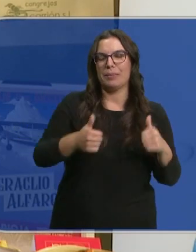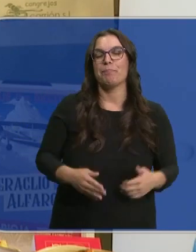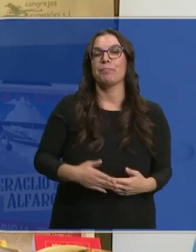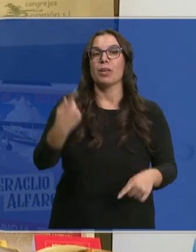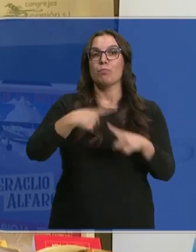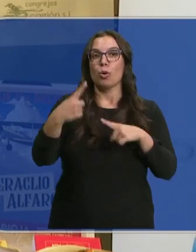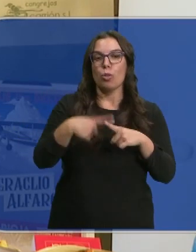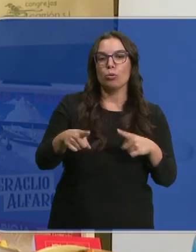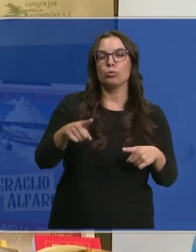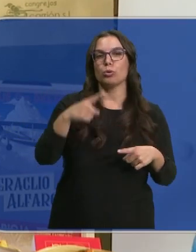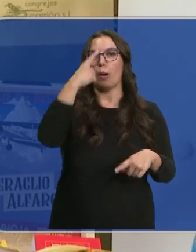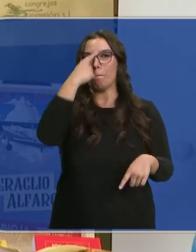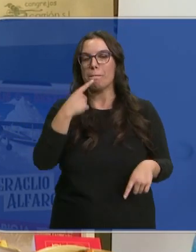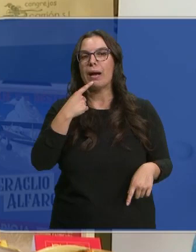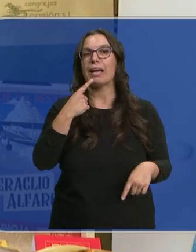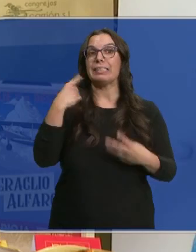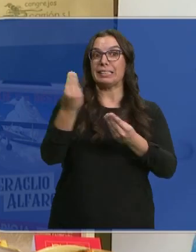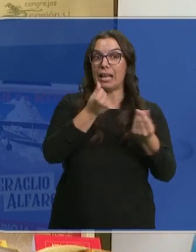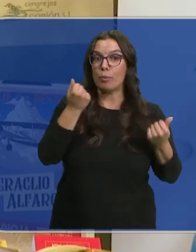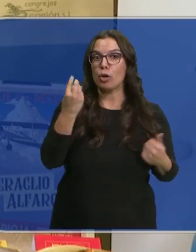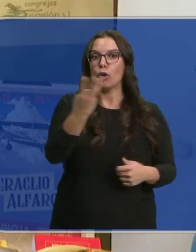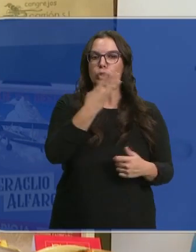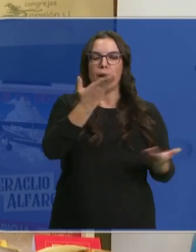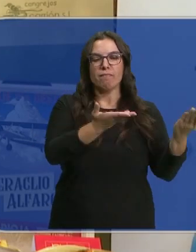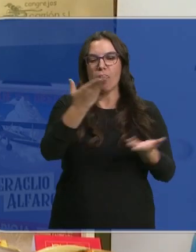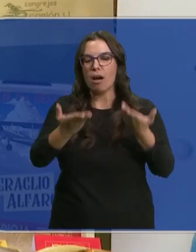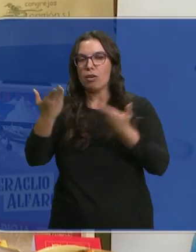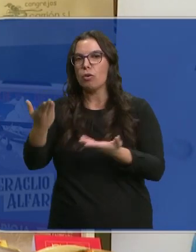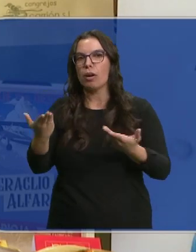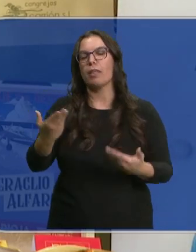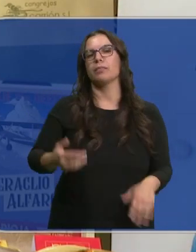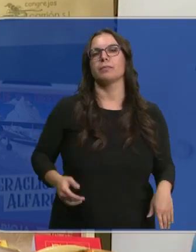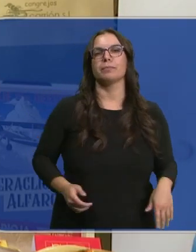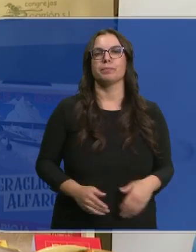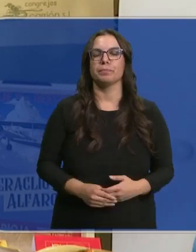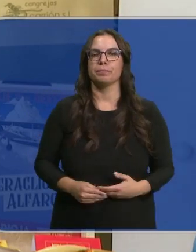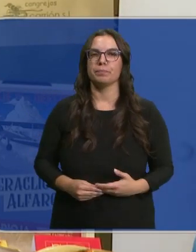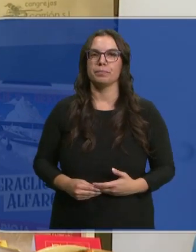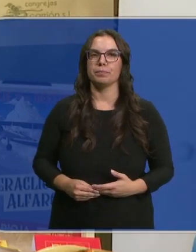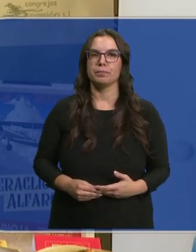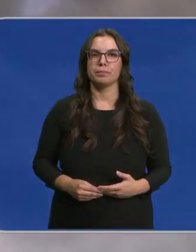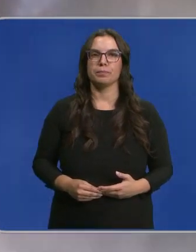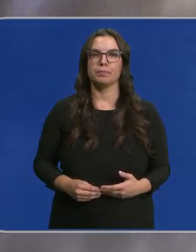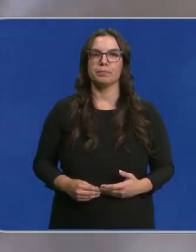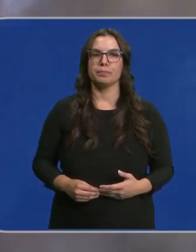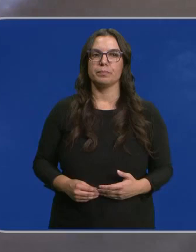producto, la presentación, pero sobre todo el sabor, se someten hoy a examen al grito de una de bravas.